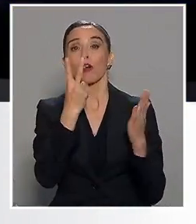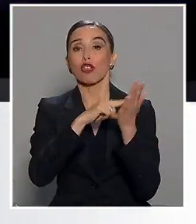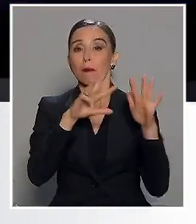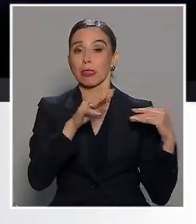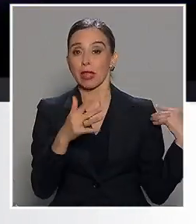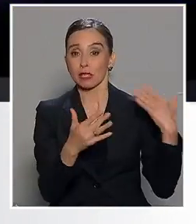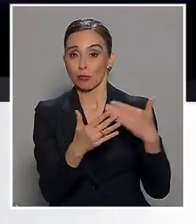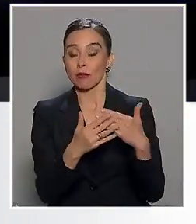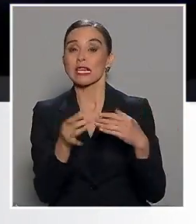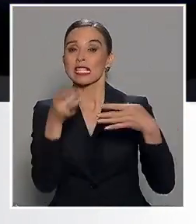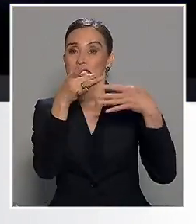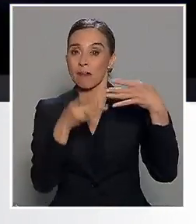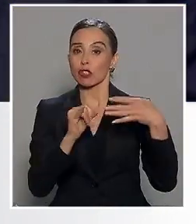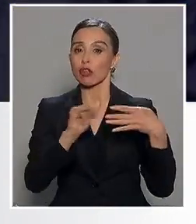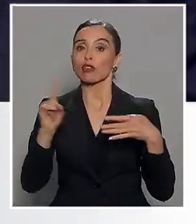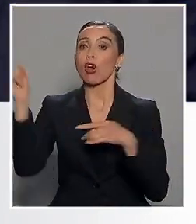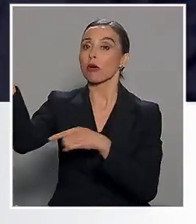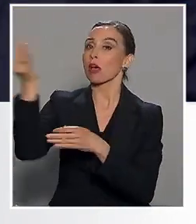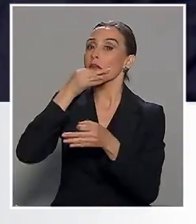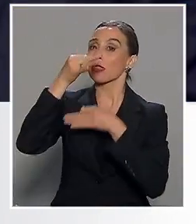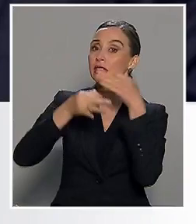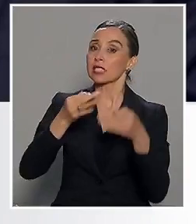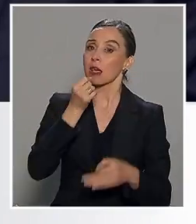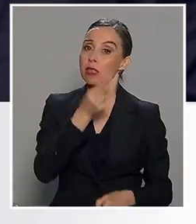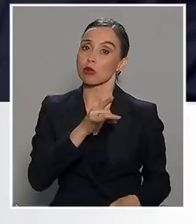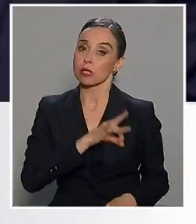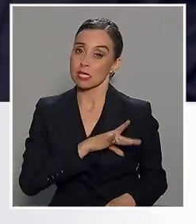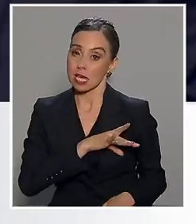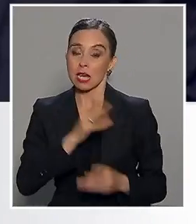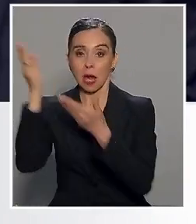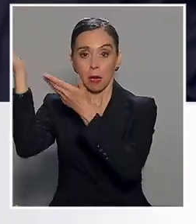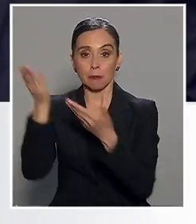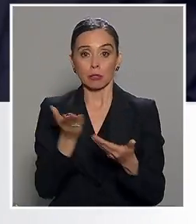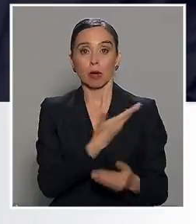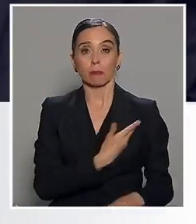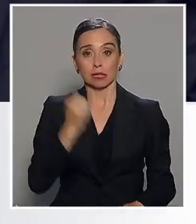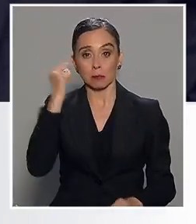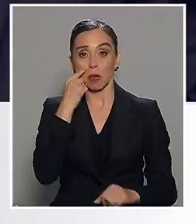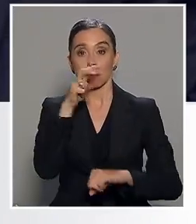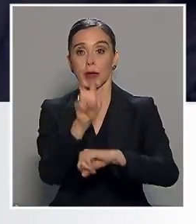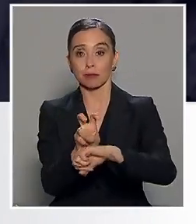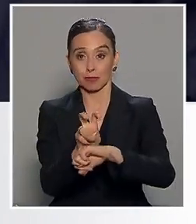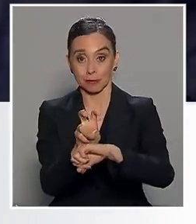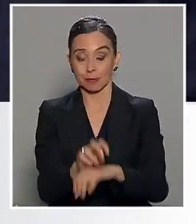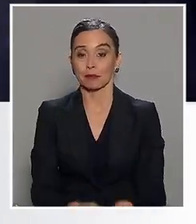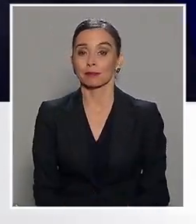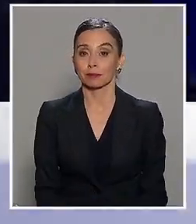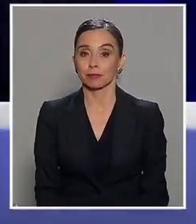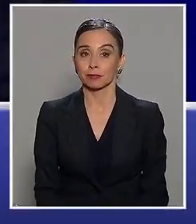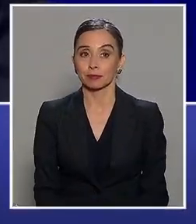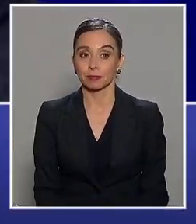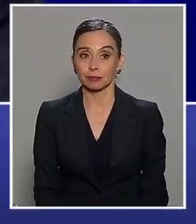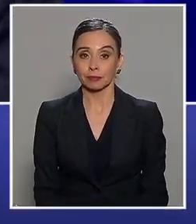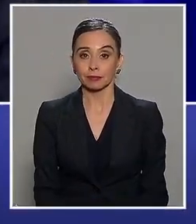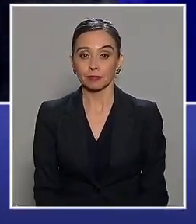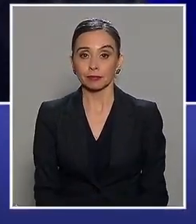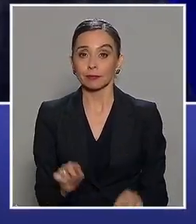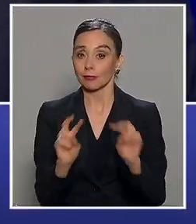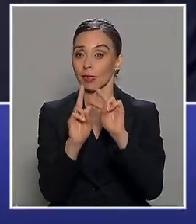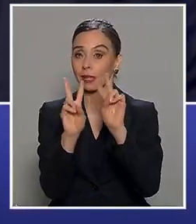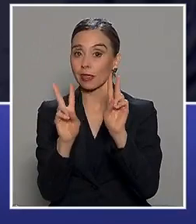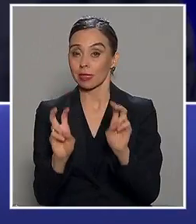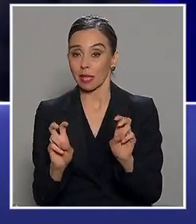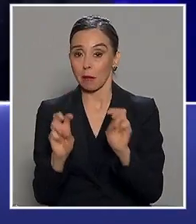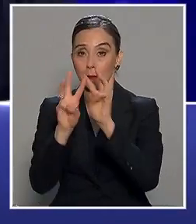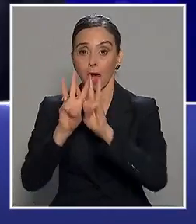las instituciones internacionales que vinieron a nuestro país invitadas por el presidente liberal bueno el tema de